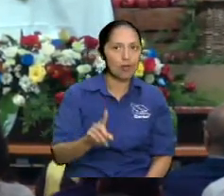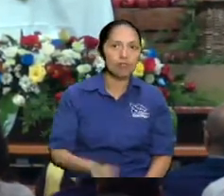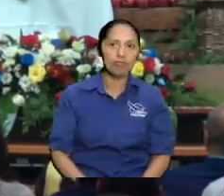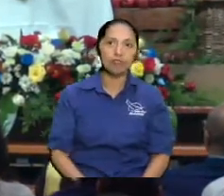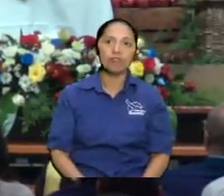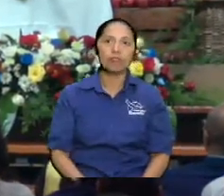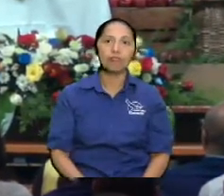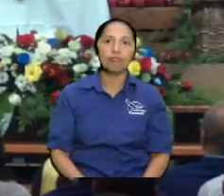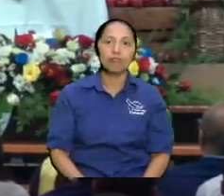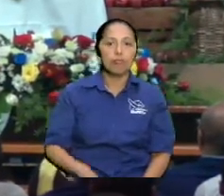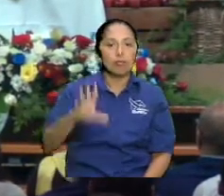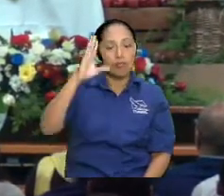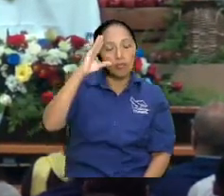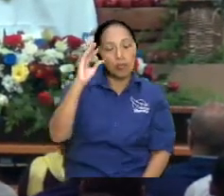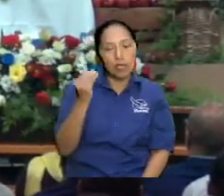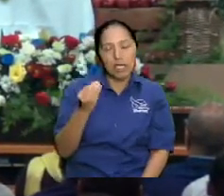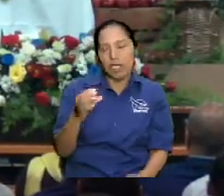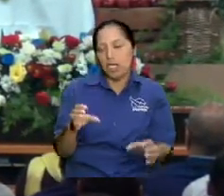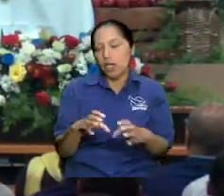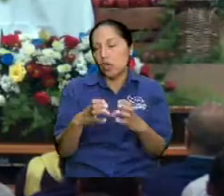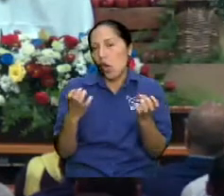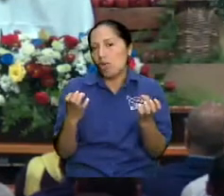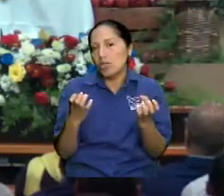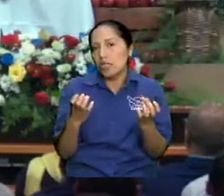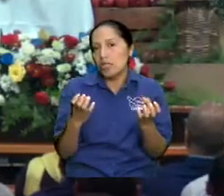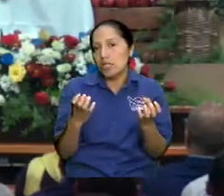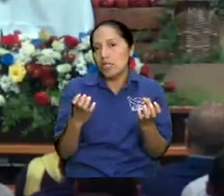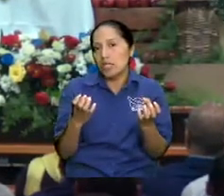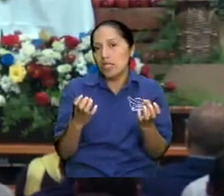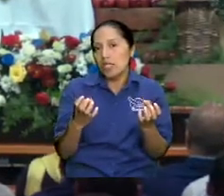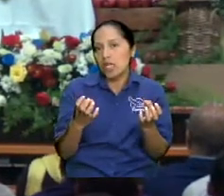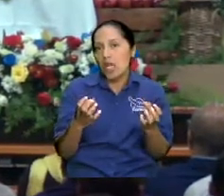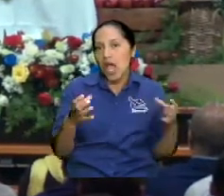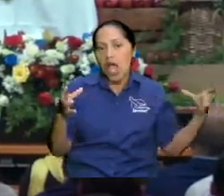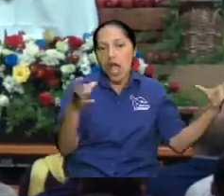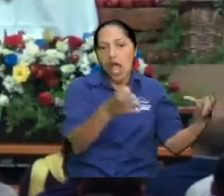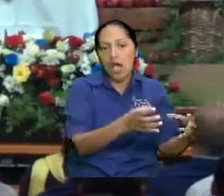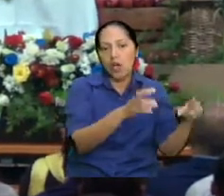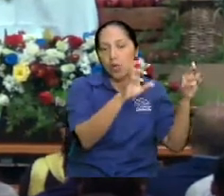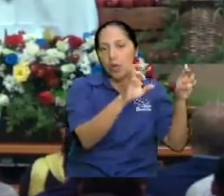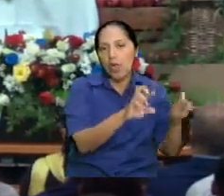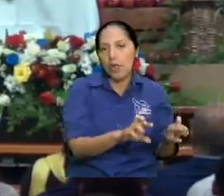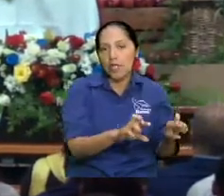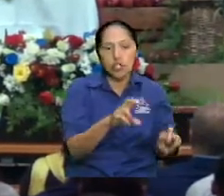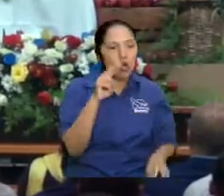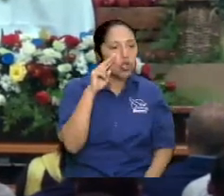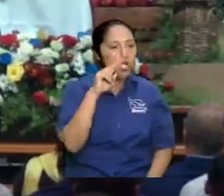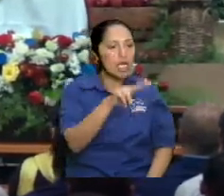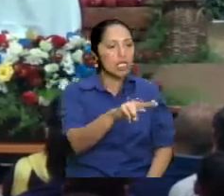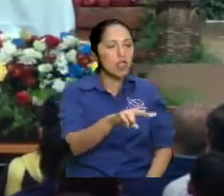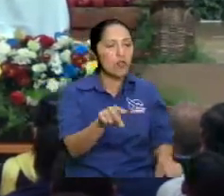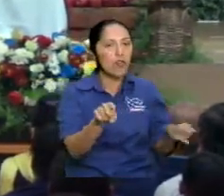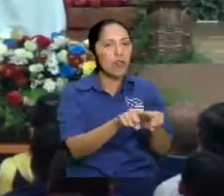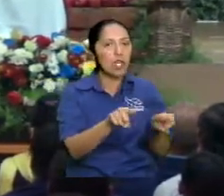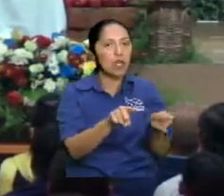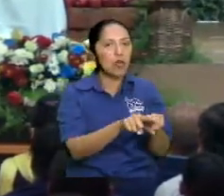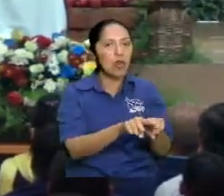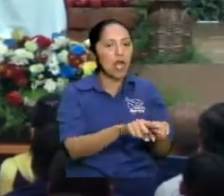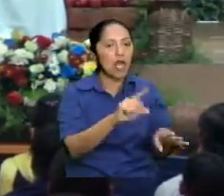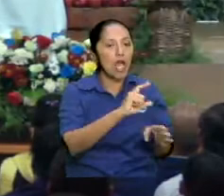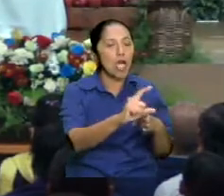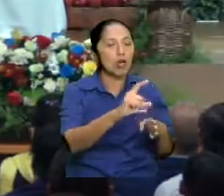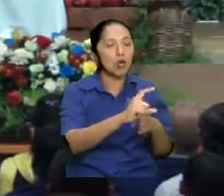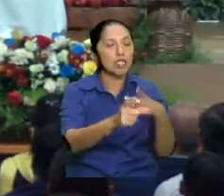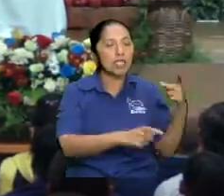No es que vaya atrás del dinero, los está viendo como mercadería. Segmento A, segmento C. Ah, los jóvenes